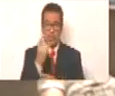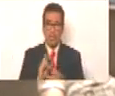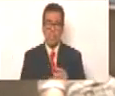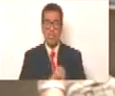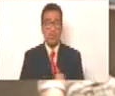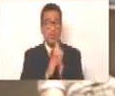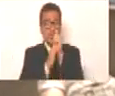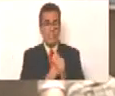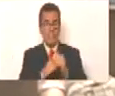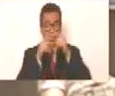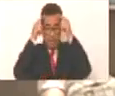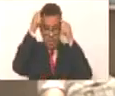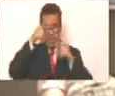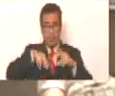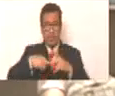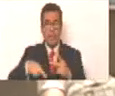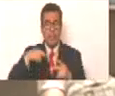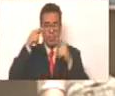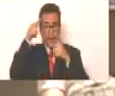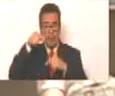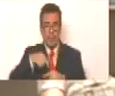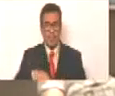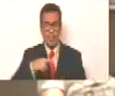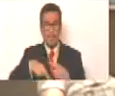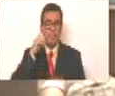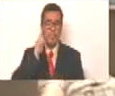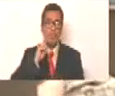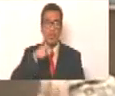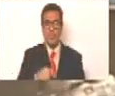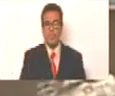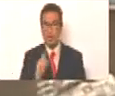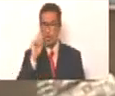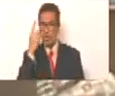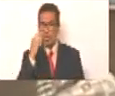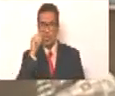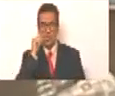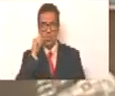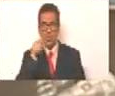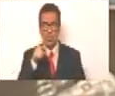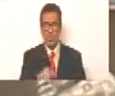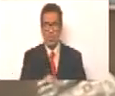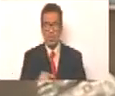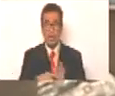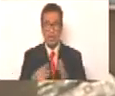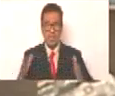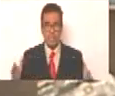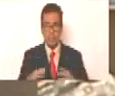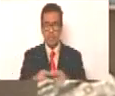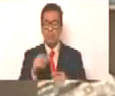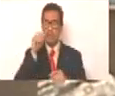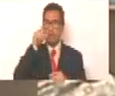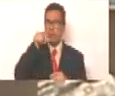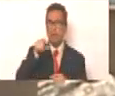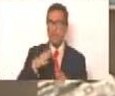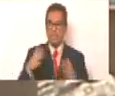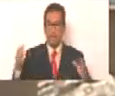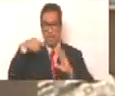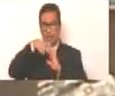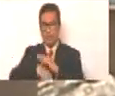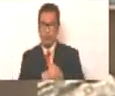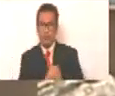Bolivariana, Hugo Rafael Chávez Frías, como uno de los hombres más insignes, admirables, lleno de profundo amor, cariño